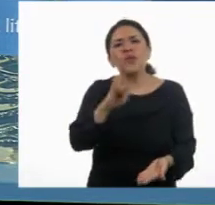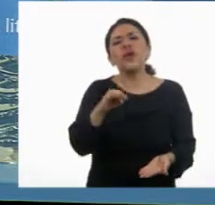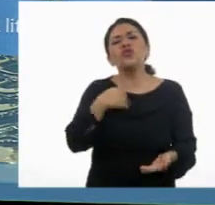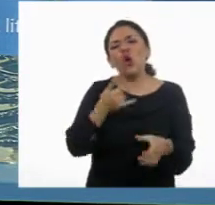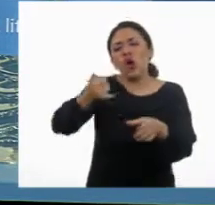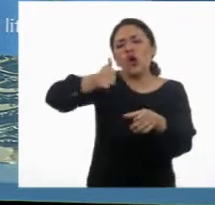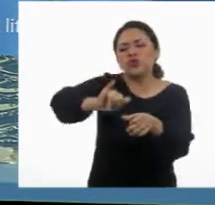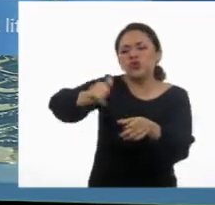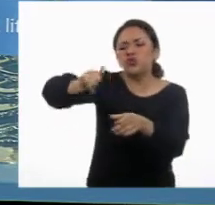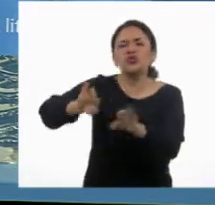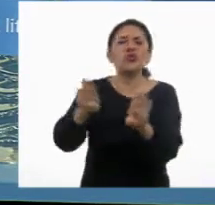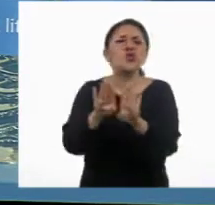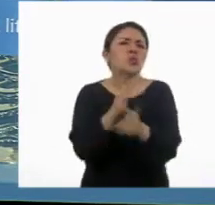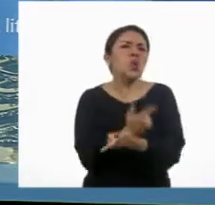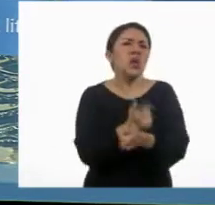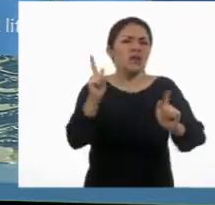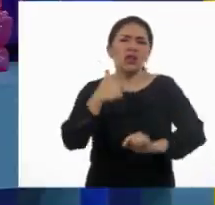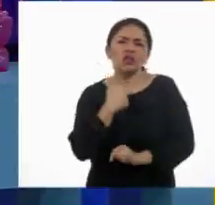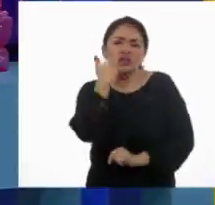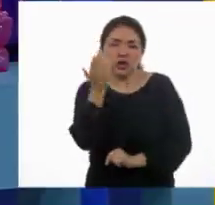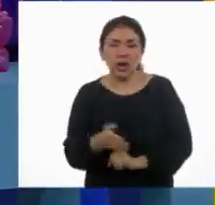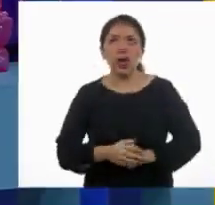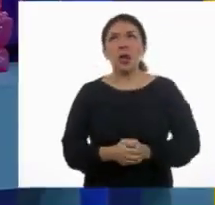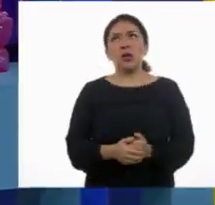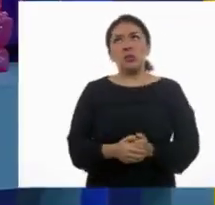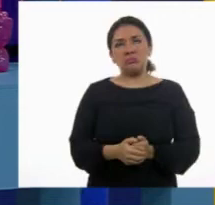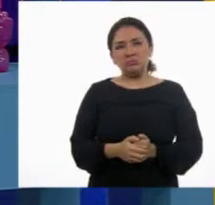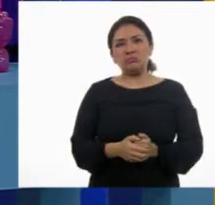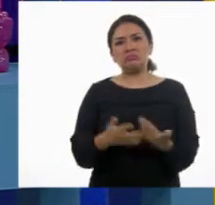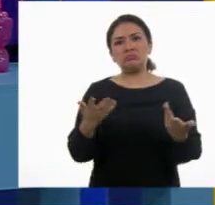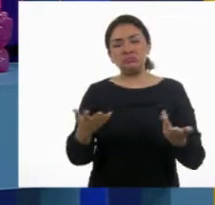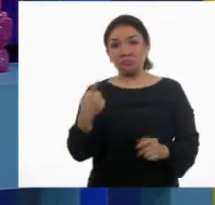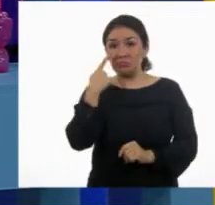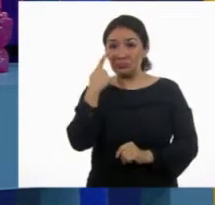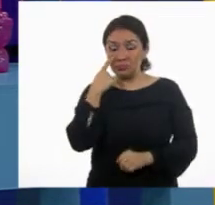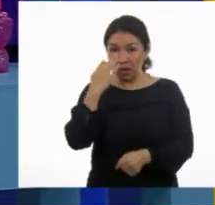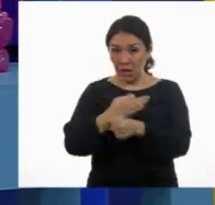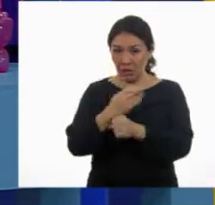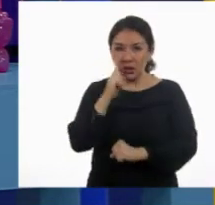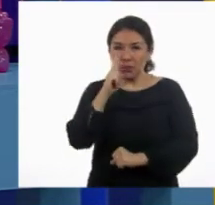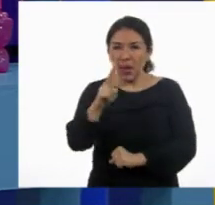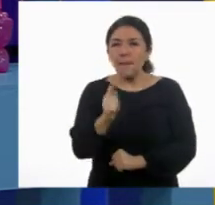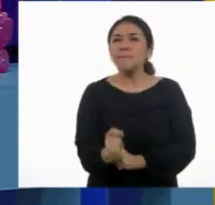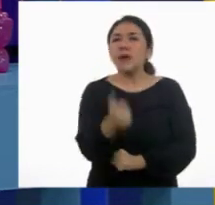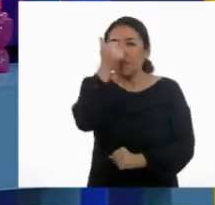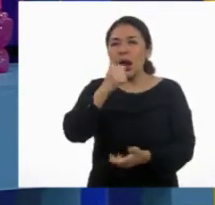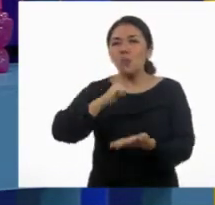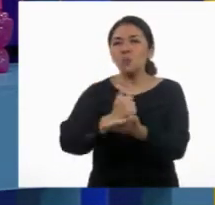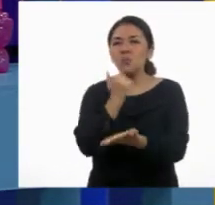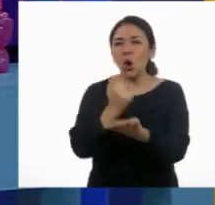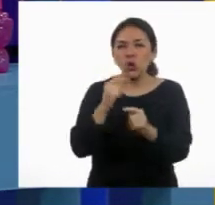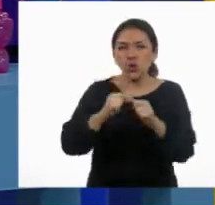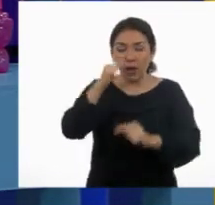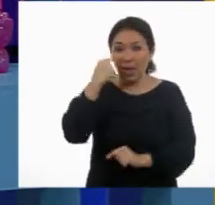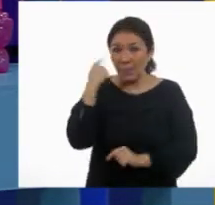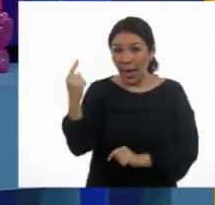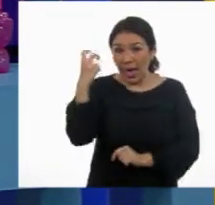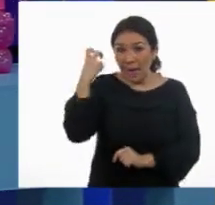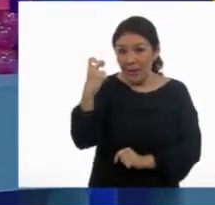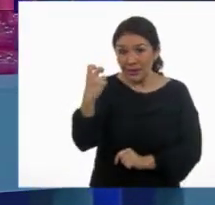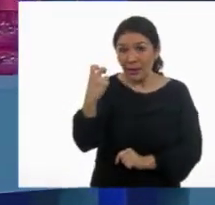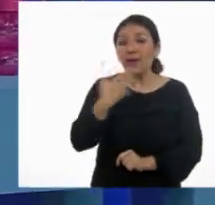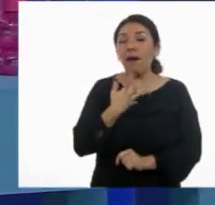como yo quiera. Como tú quieras. Entonces, veamos tu primer envase. Este es